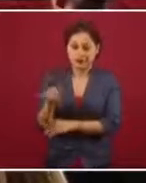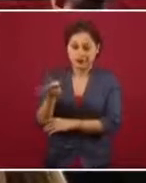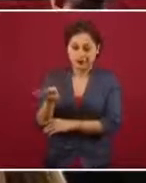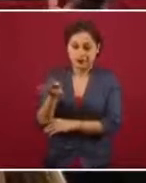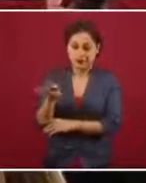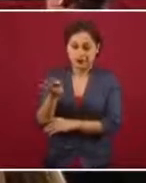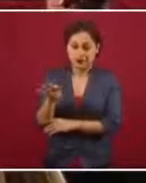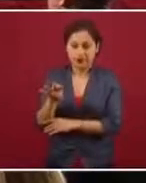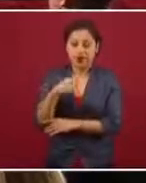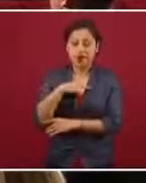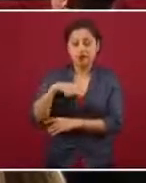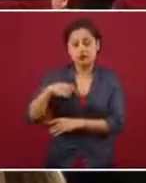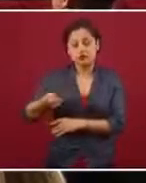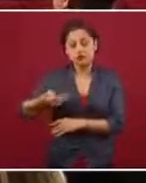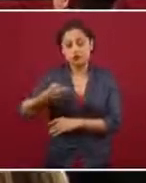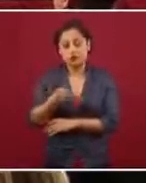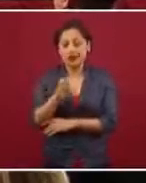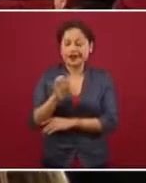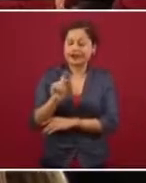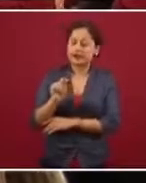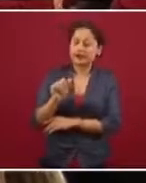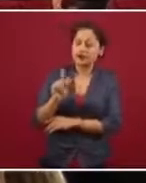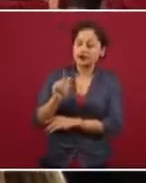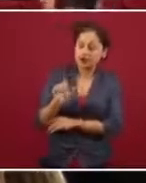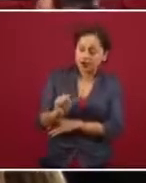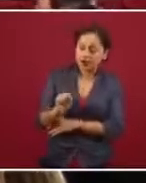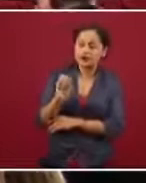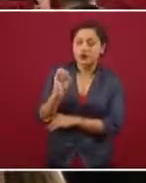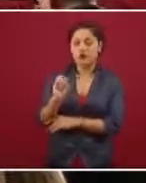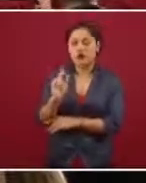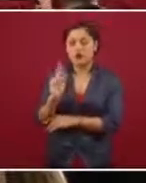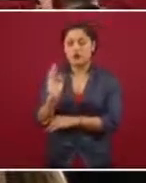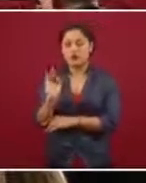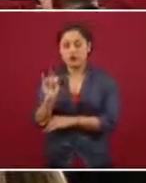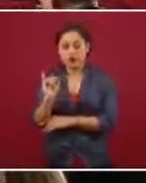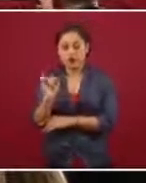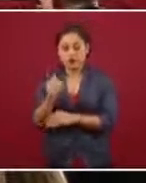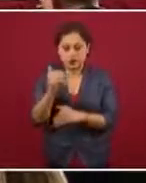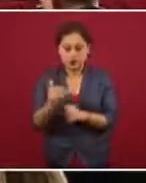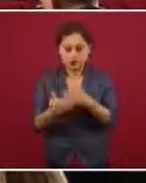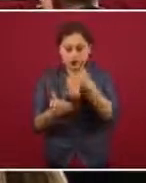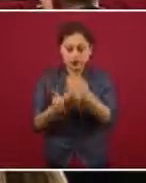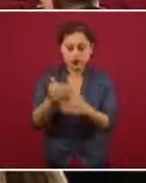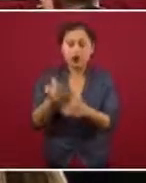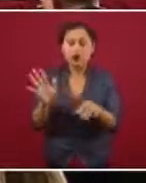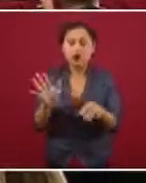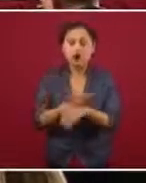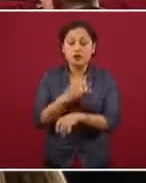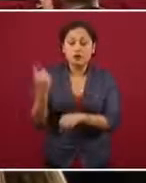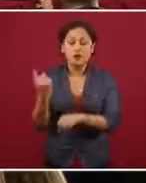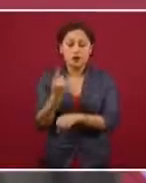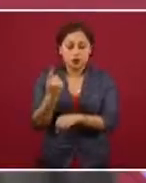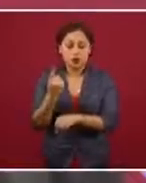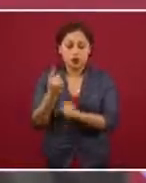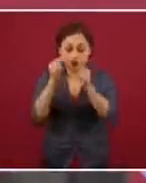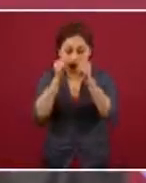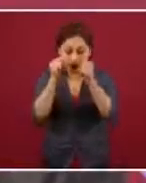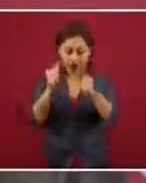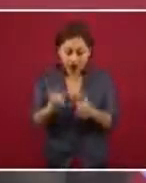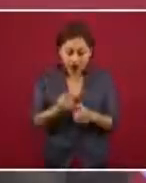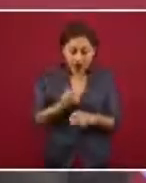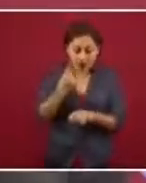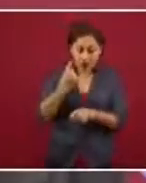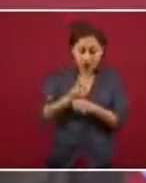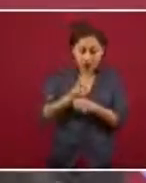llamamos etapas o fases para no dar una idea de que necesariamente tenemos que progresar de una a la otra.